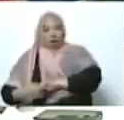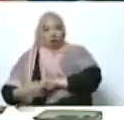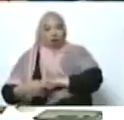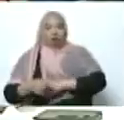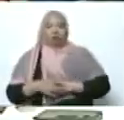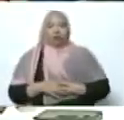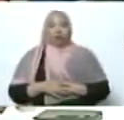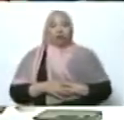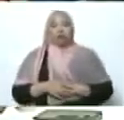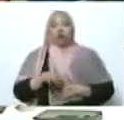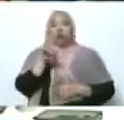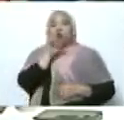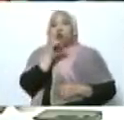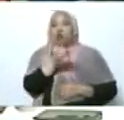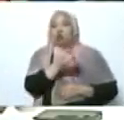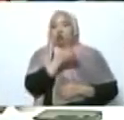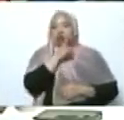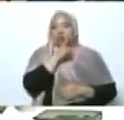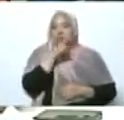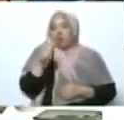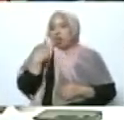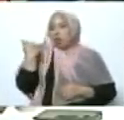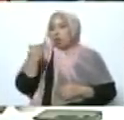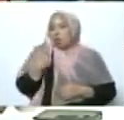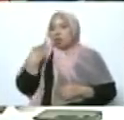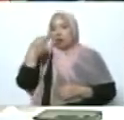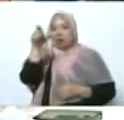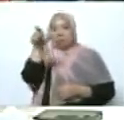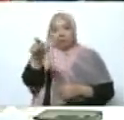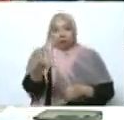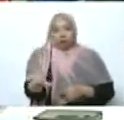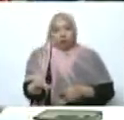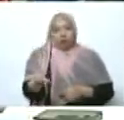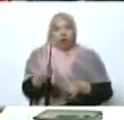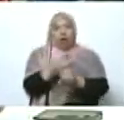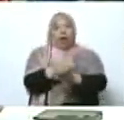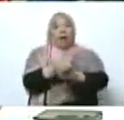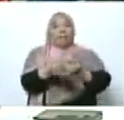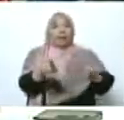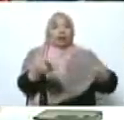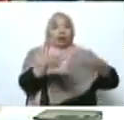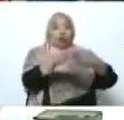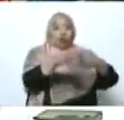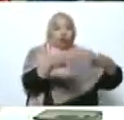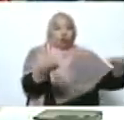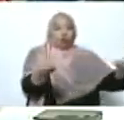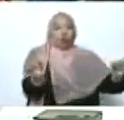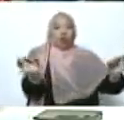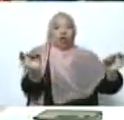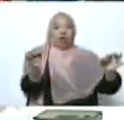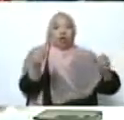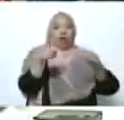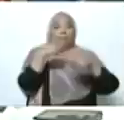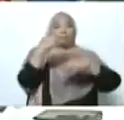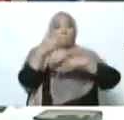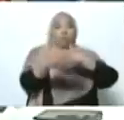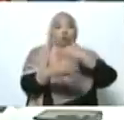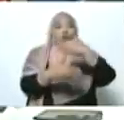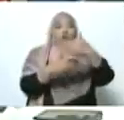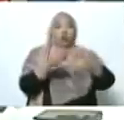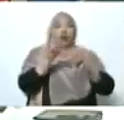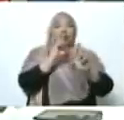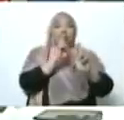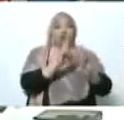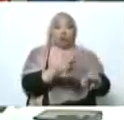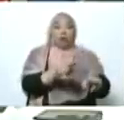tú puedes cambiar y poner los nombres que quieras, pero si el todo no está bien encadenado, los resultados